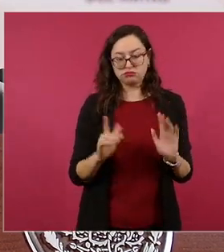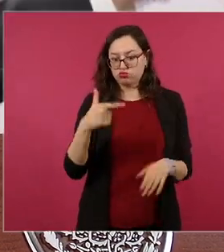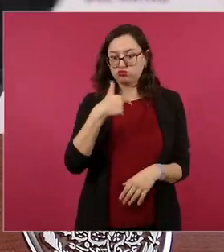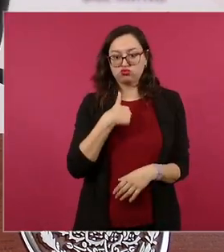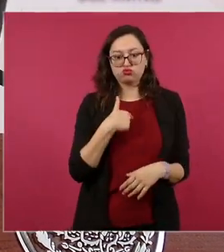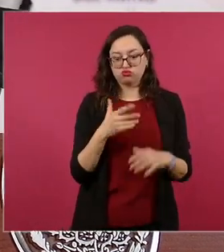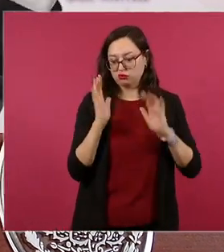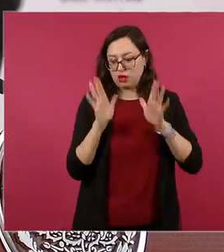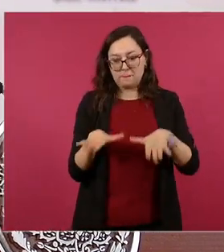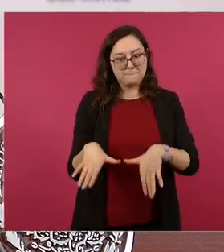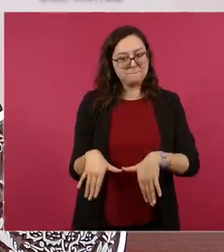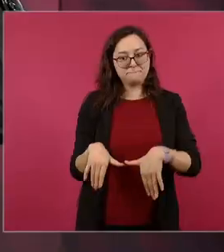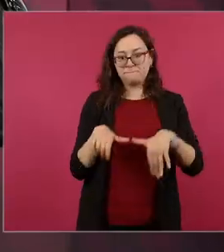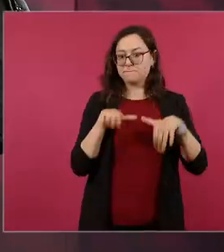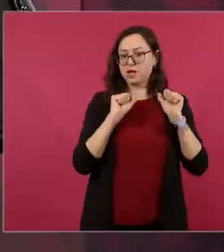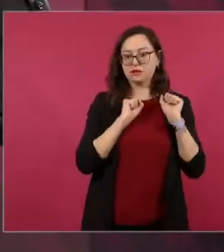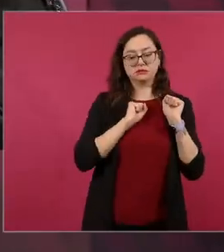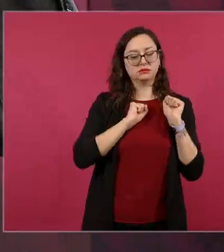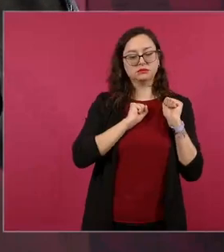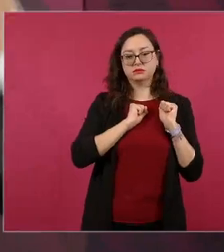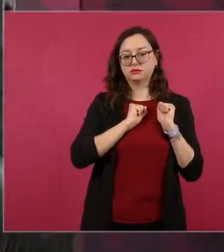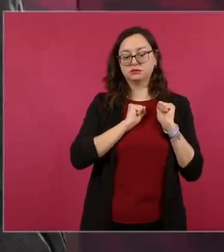pues con